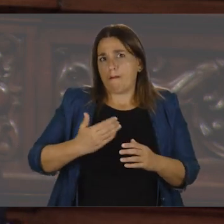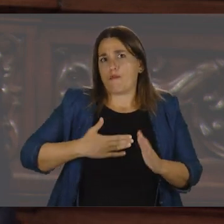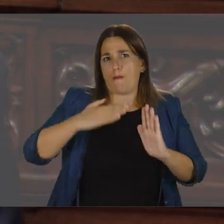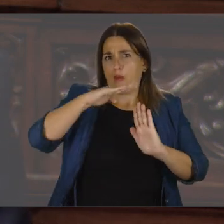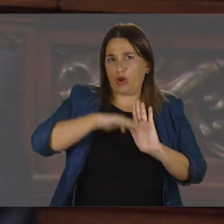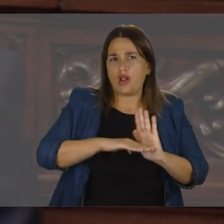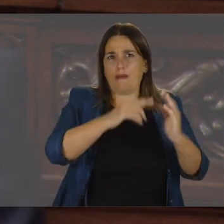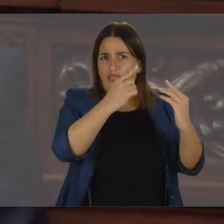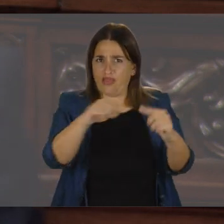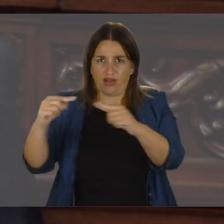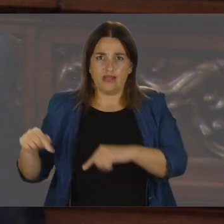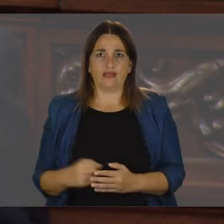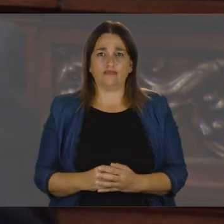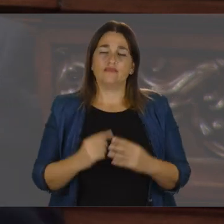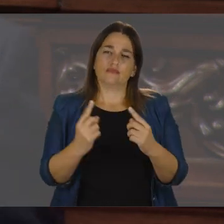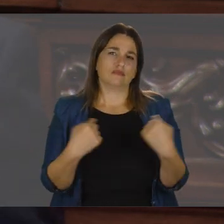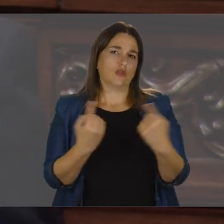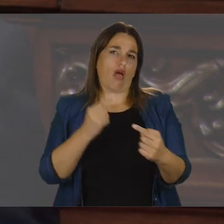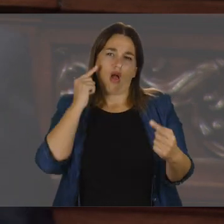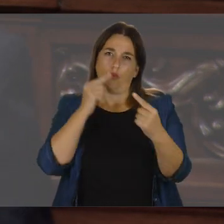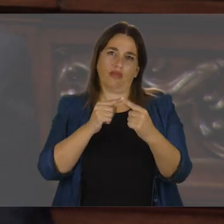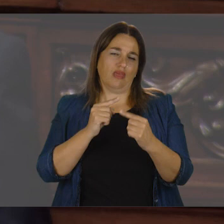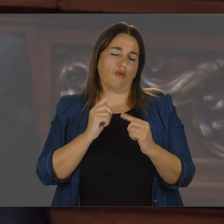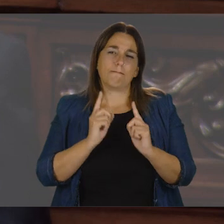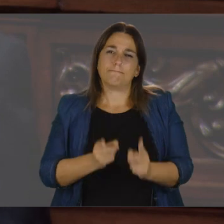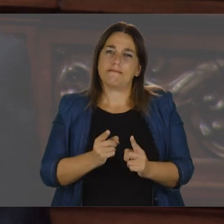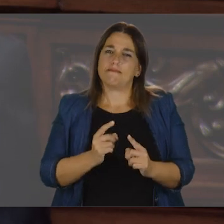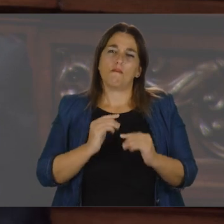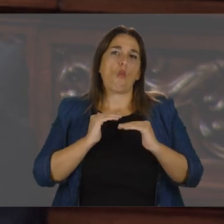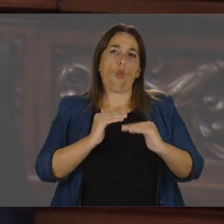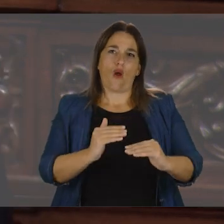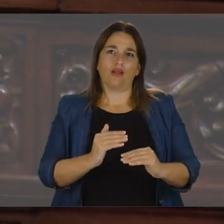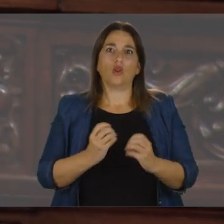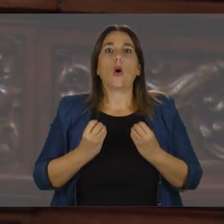nuestras agendas, todos queremos lo mejor para nuestro país.